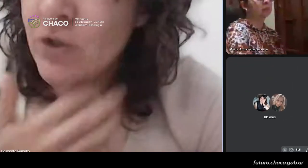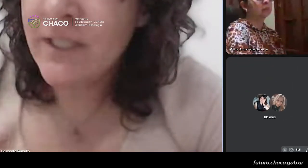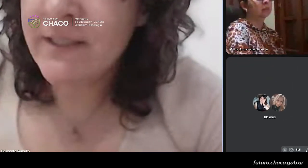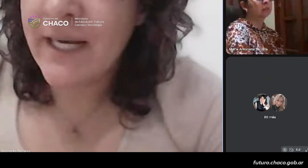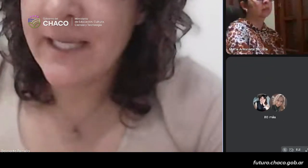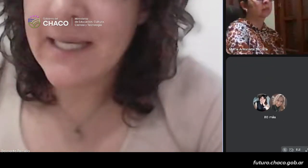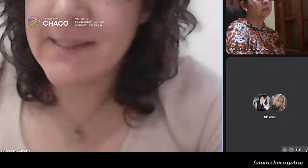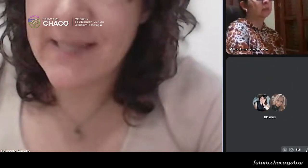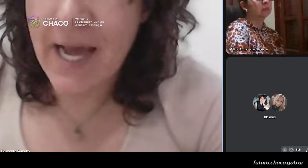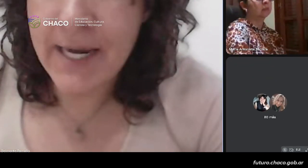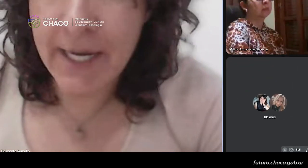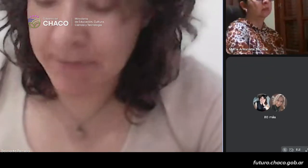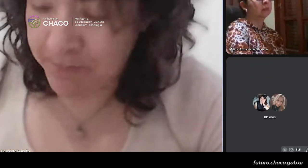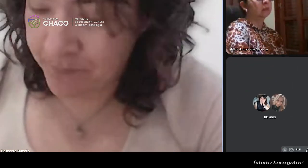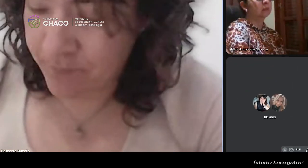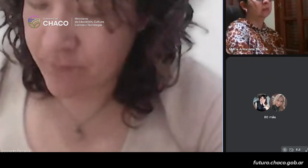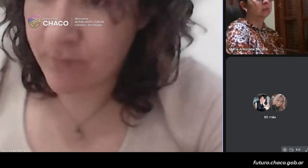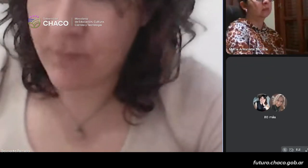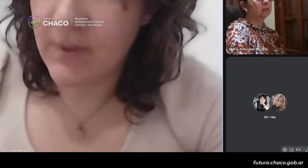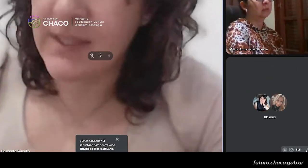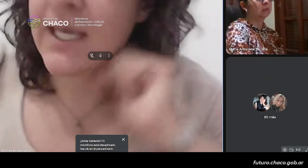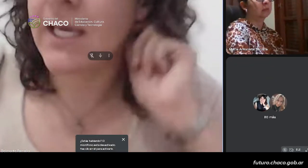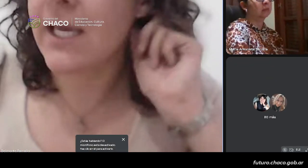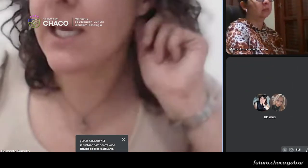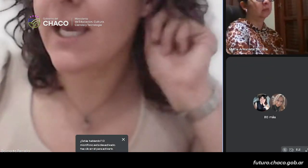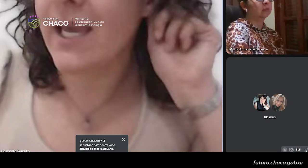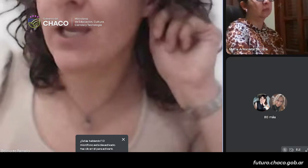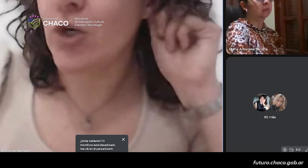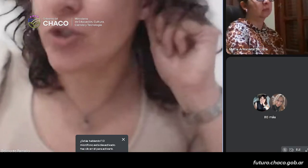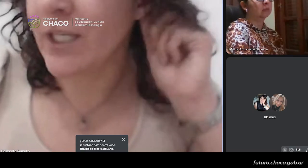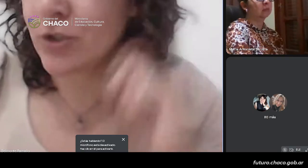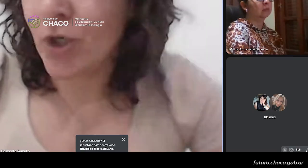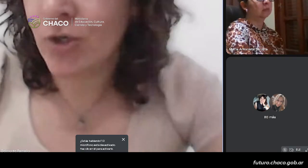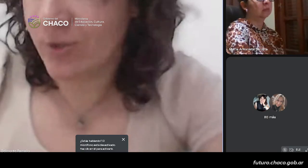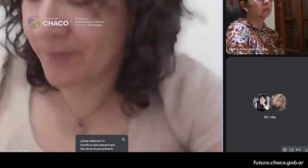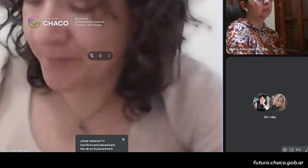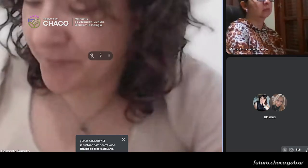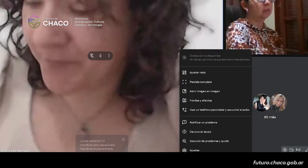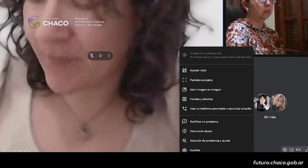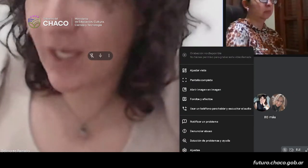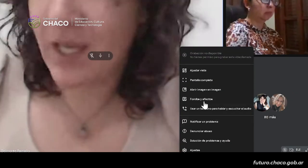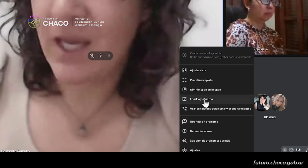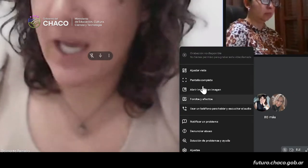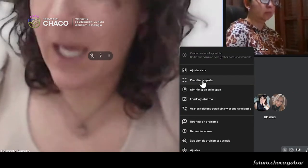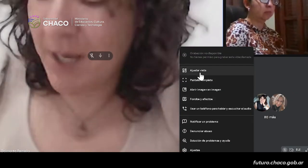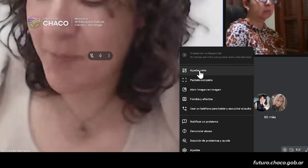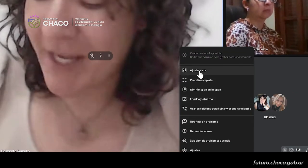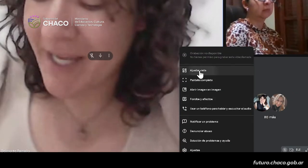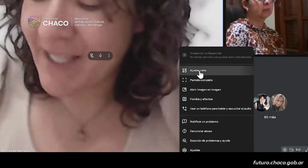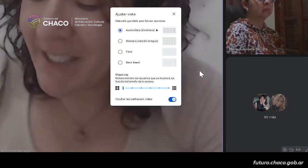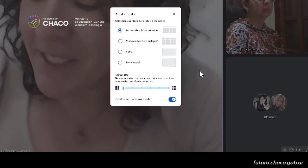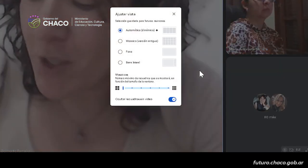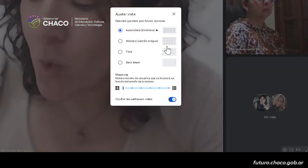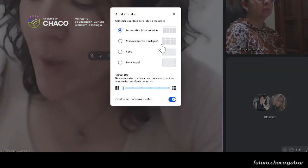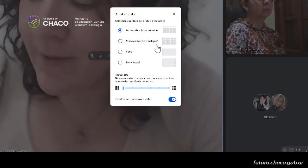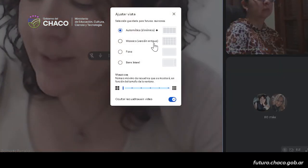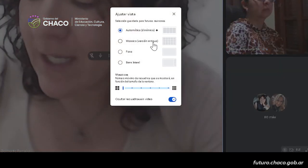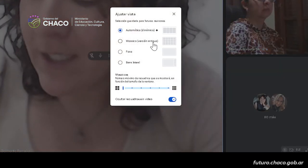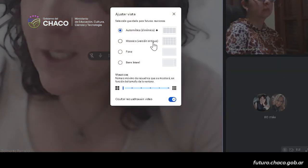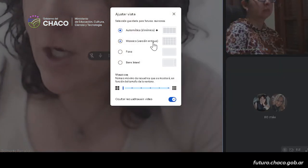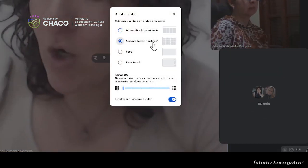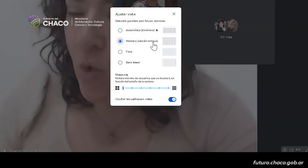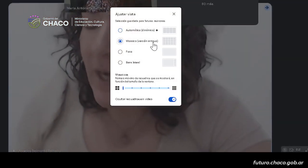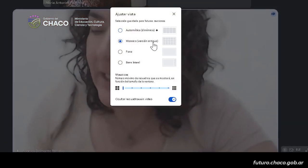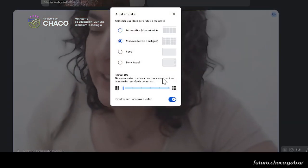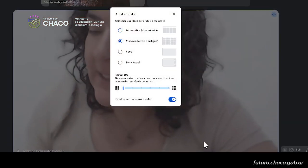Bueno, esto que traía Sara de los TikTok, por ahí es tener en